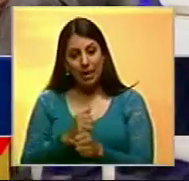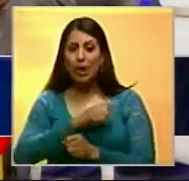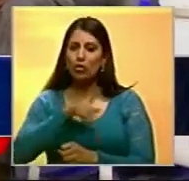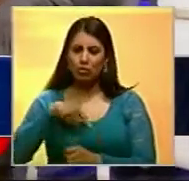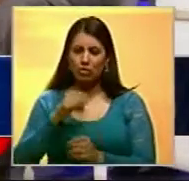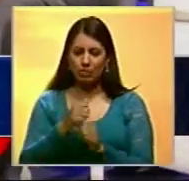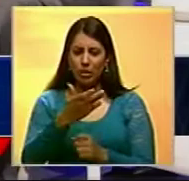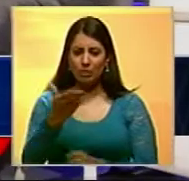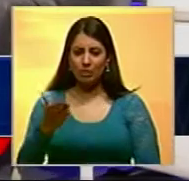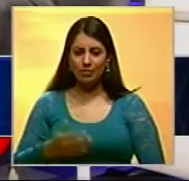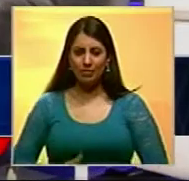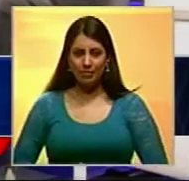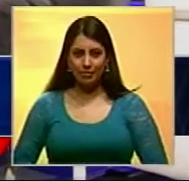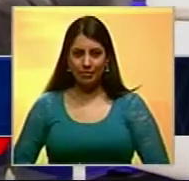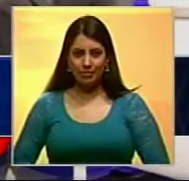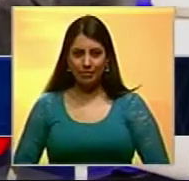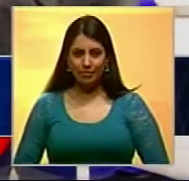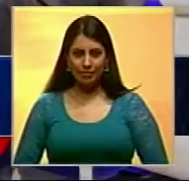los esperamos.